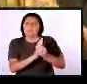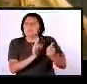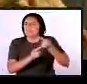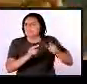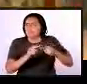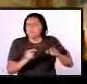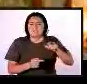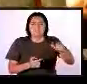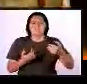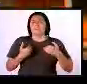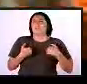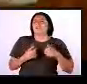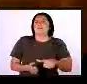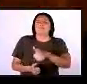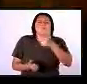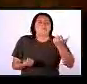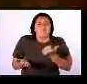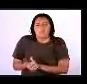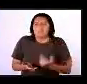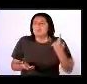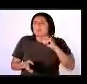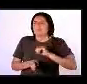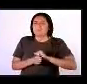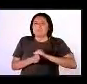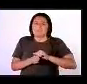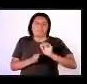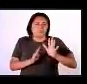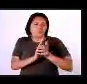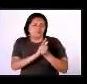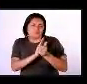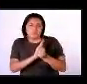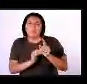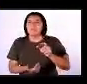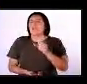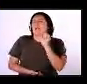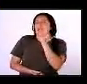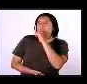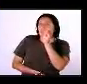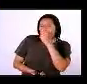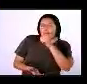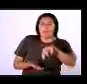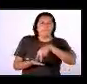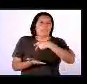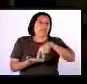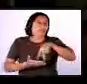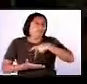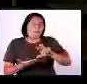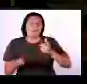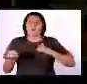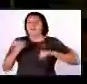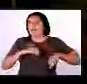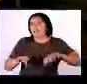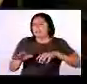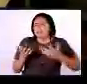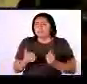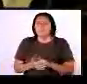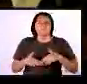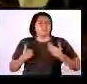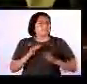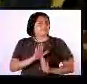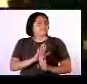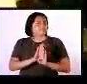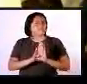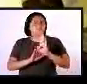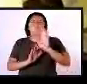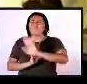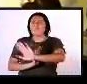que puedan tener una opción diferente para desarrollar sus talentos, para que puedan cantar, para que puedan bailar, para que puedan actuar y puedan